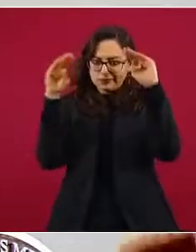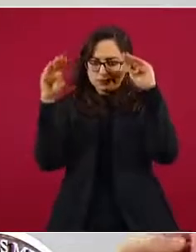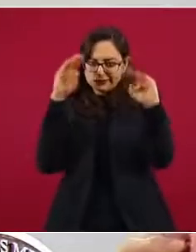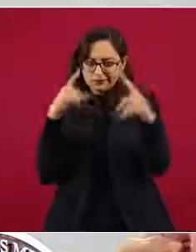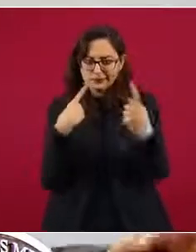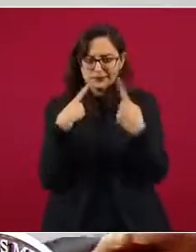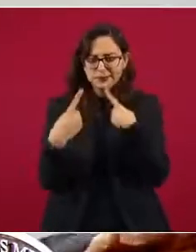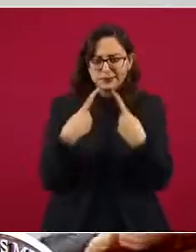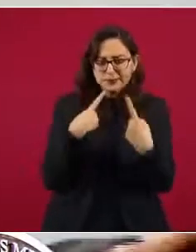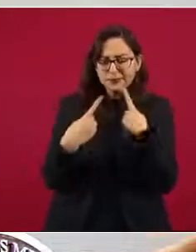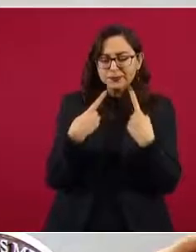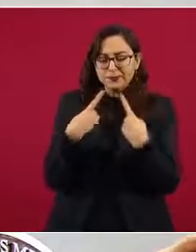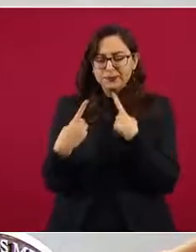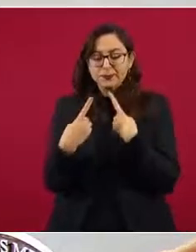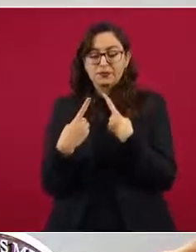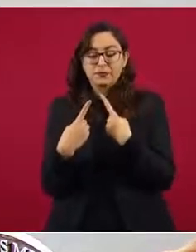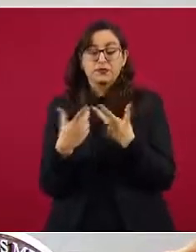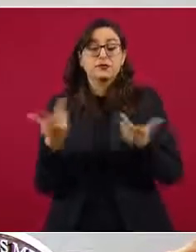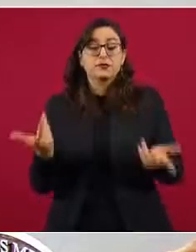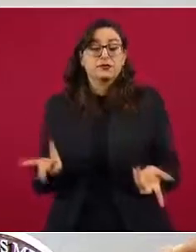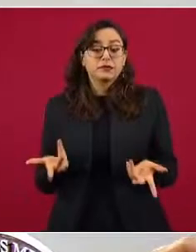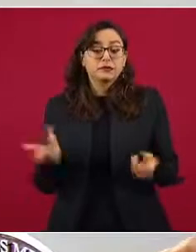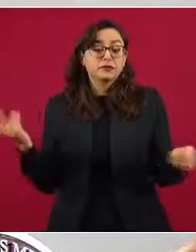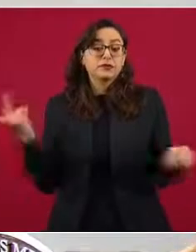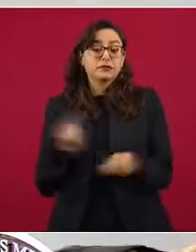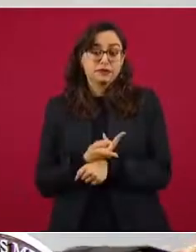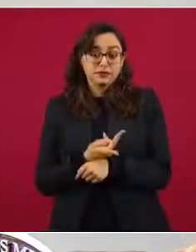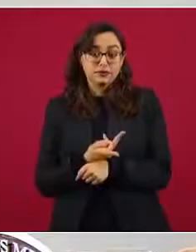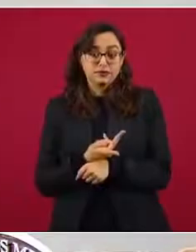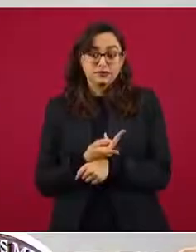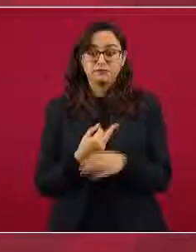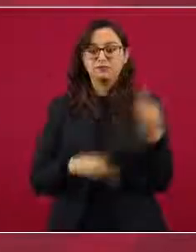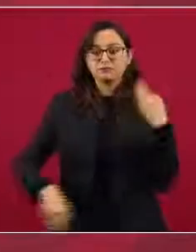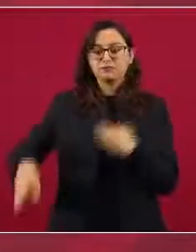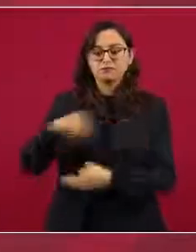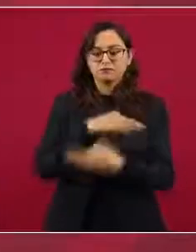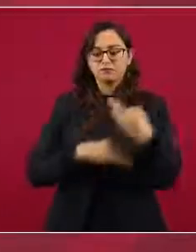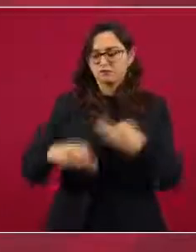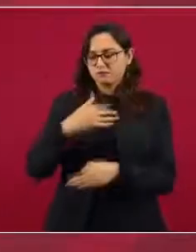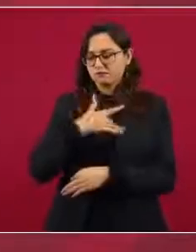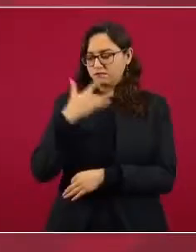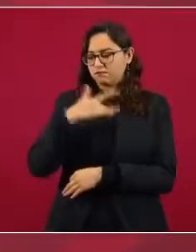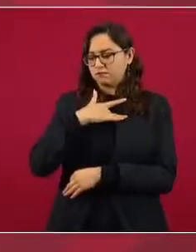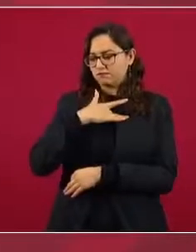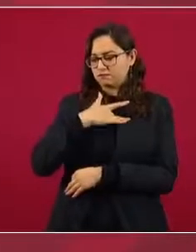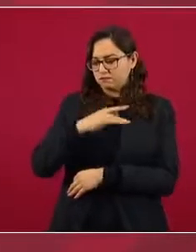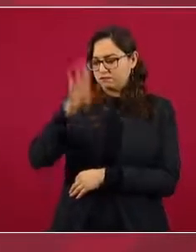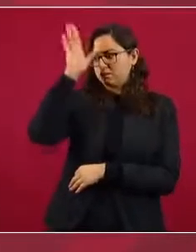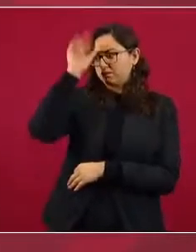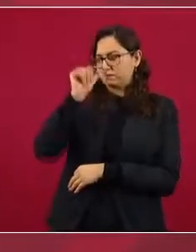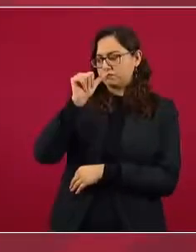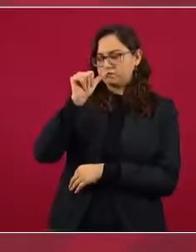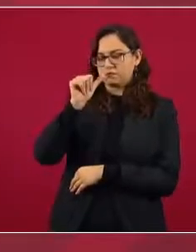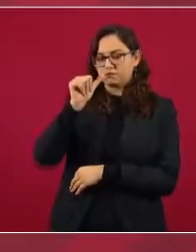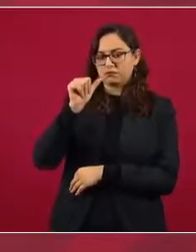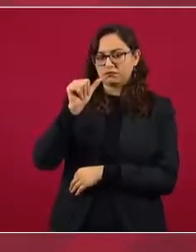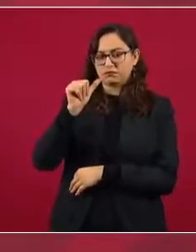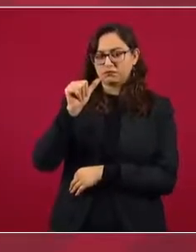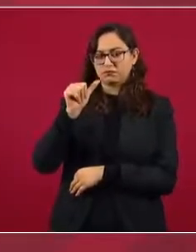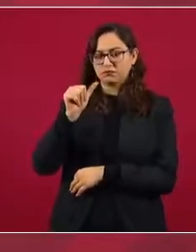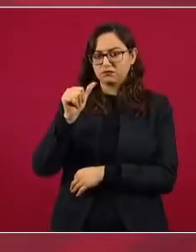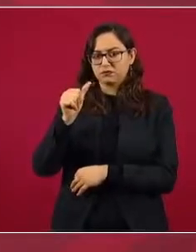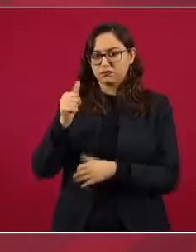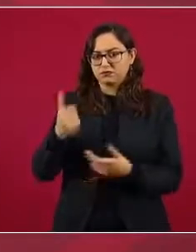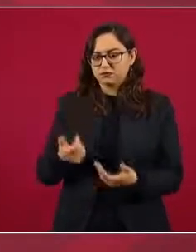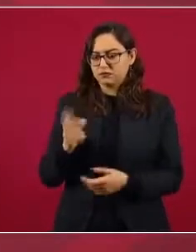manteniendo abierta, y lo que encontramos por consenso del Consejo Nacional de Salud, que está representado